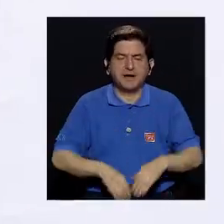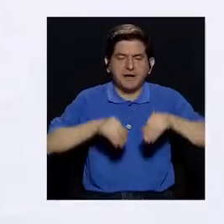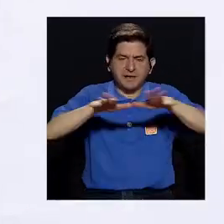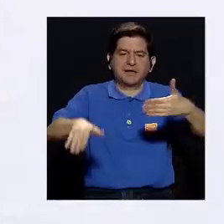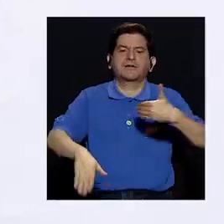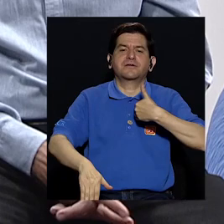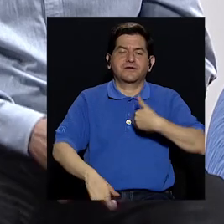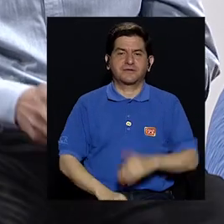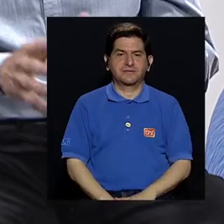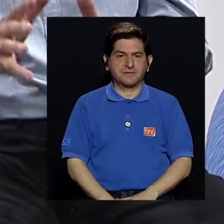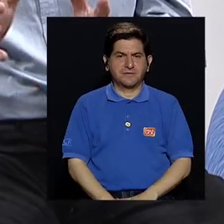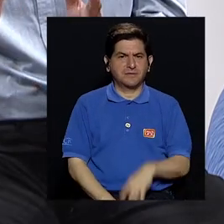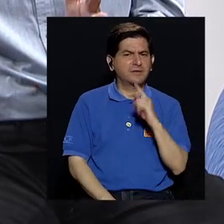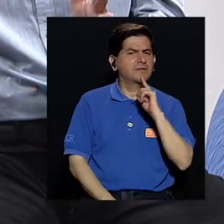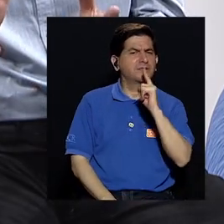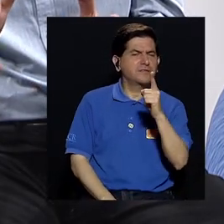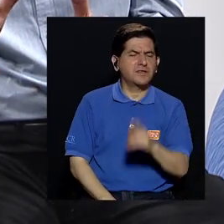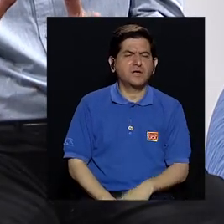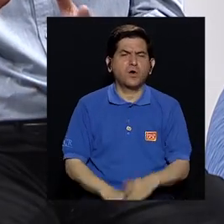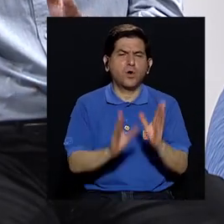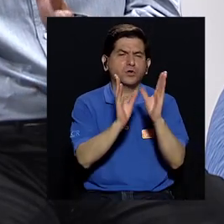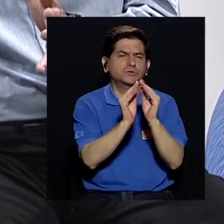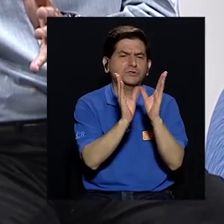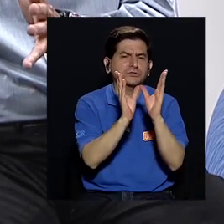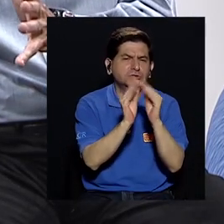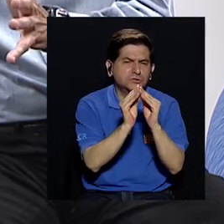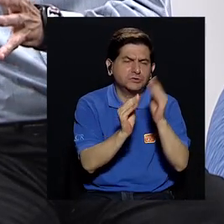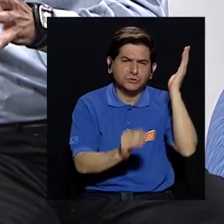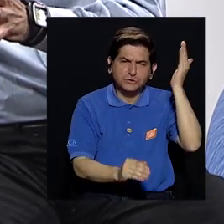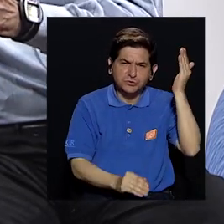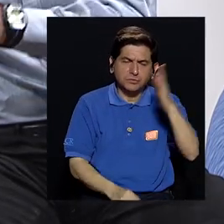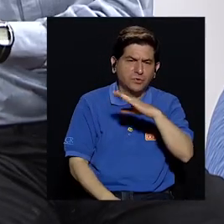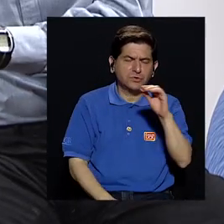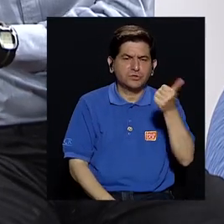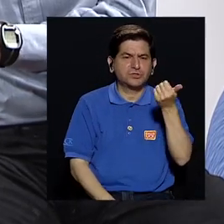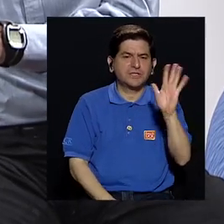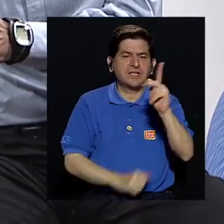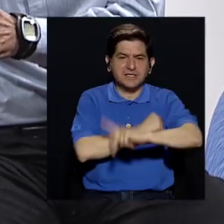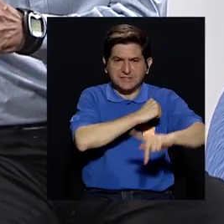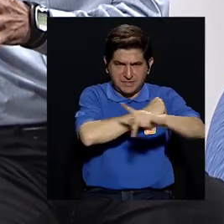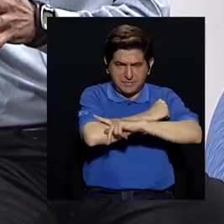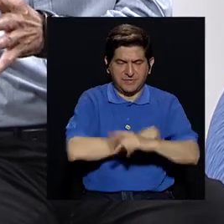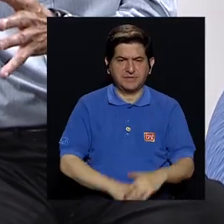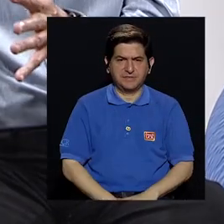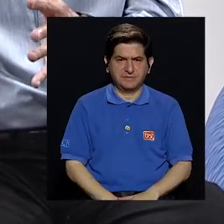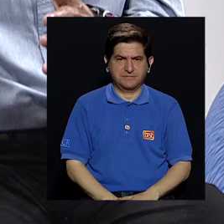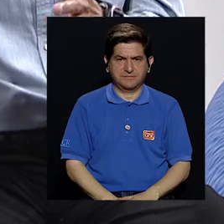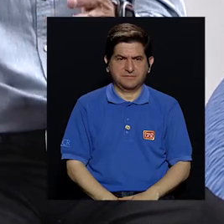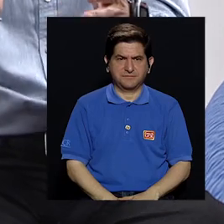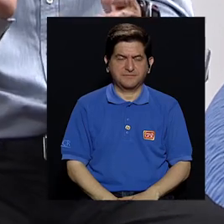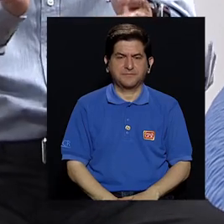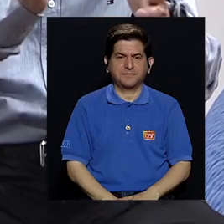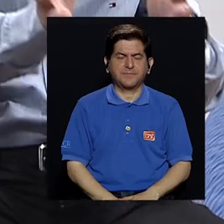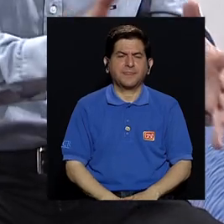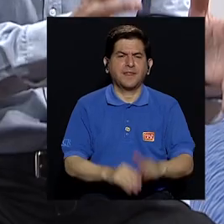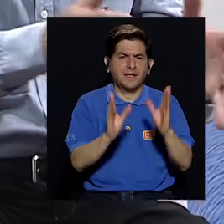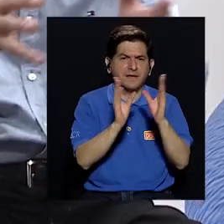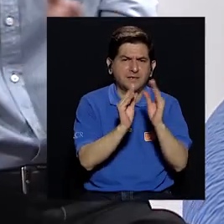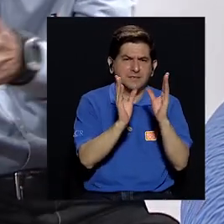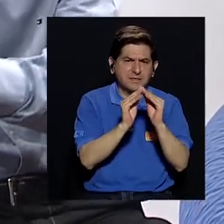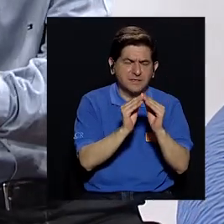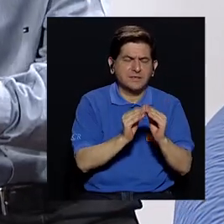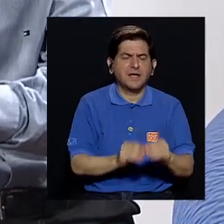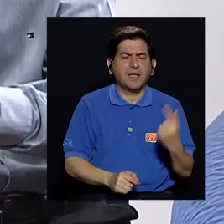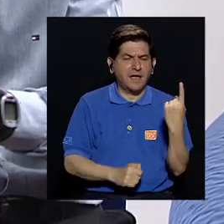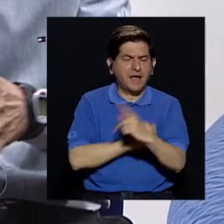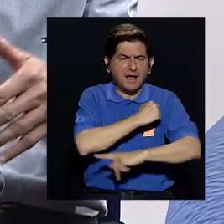de la red nosotros te menciono simposios y 15 países se han realizado simposios de